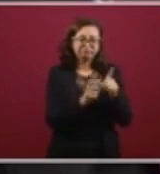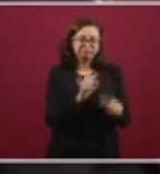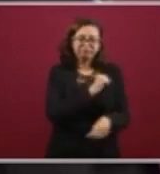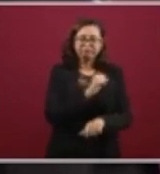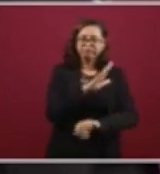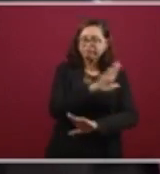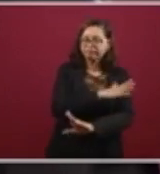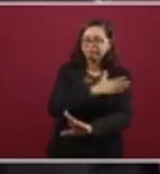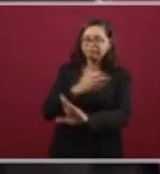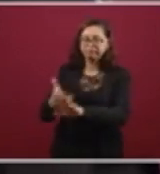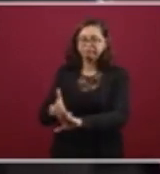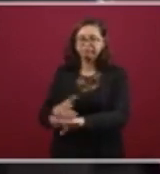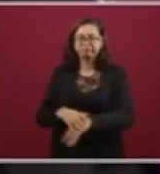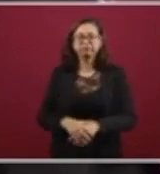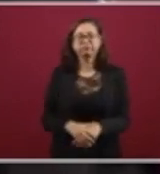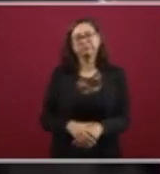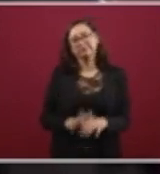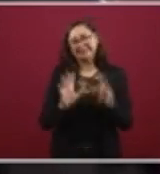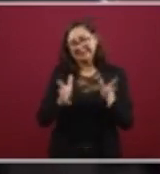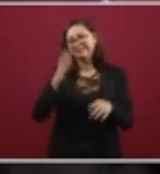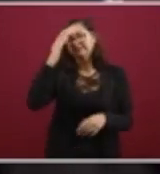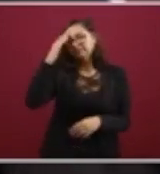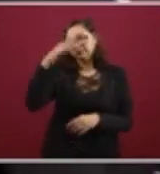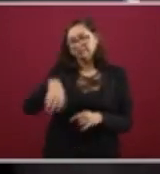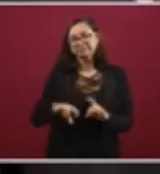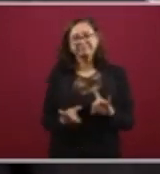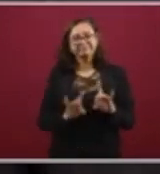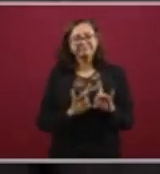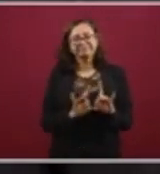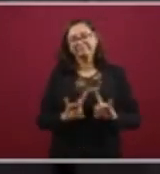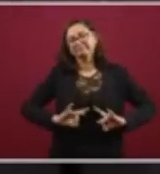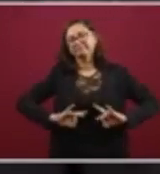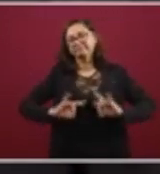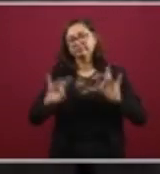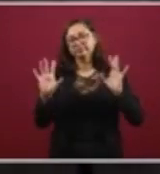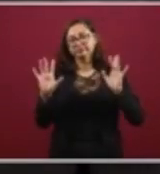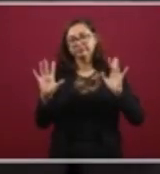se conocen los resultados. Hubo